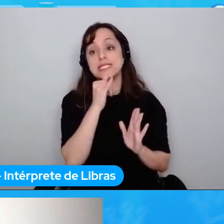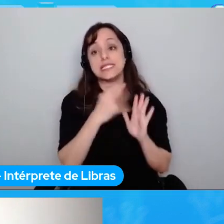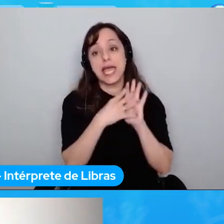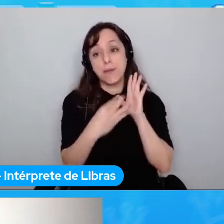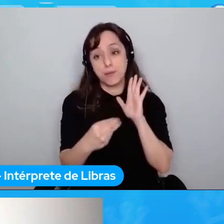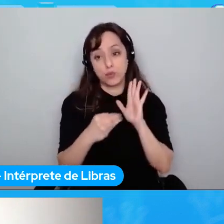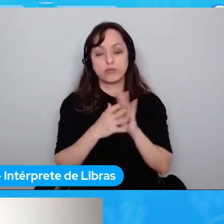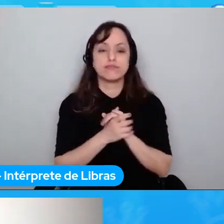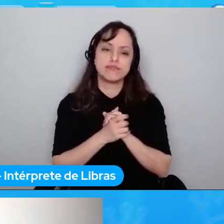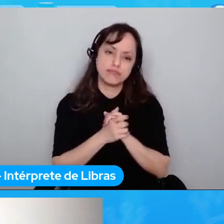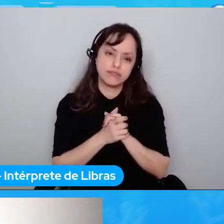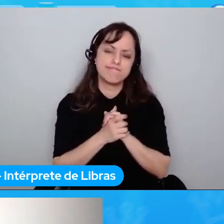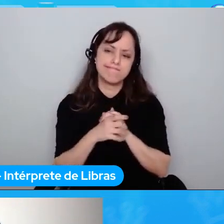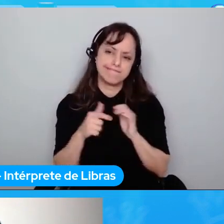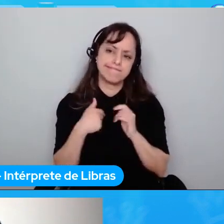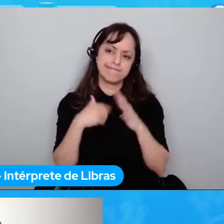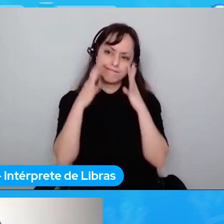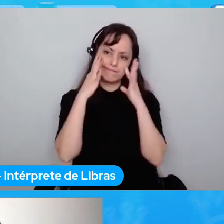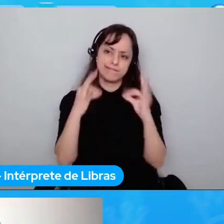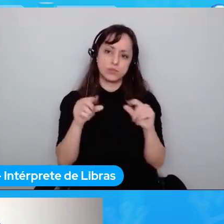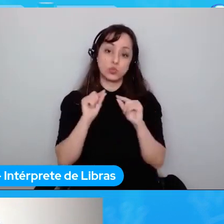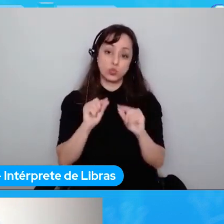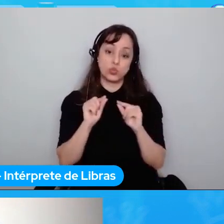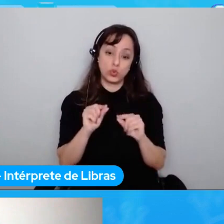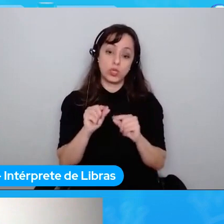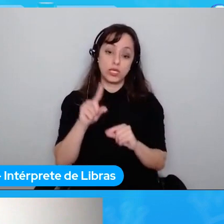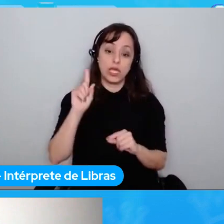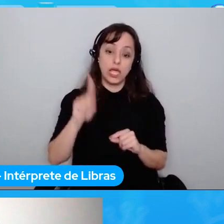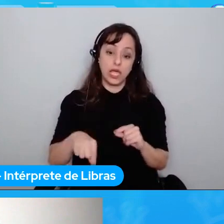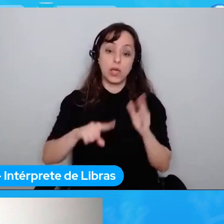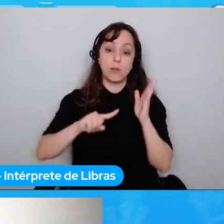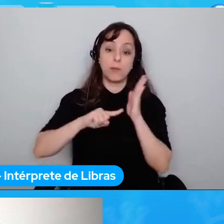que me llama mucho la atención. El gobierno de Buenos Aires, el levantamiento